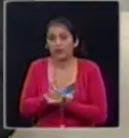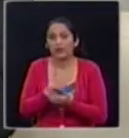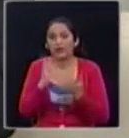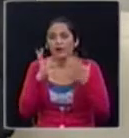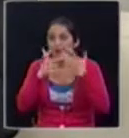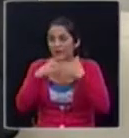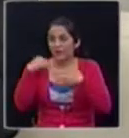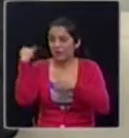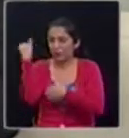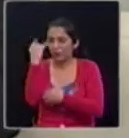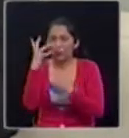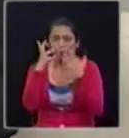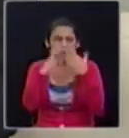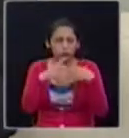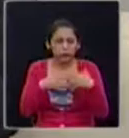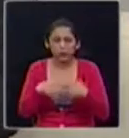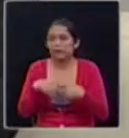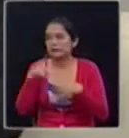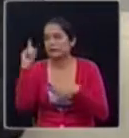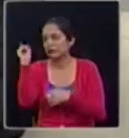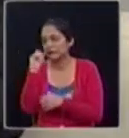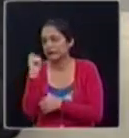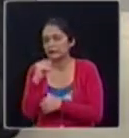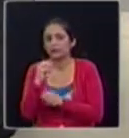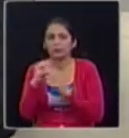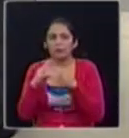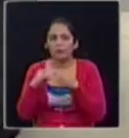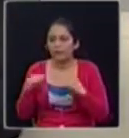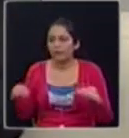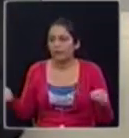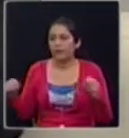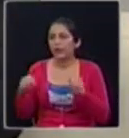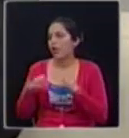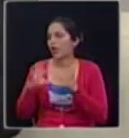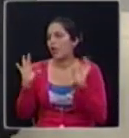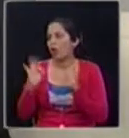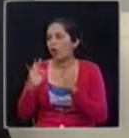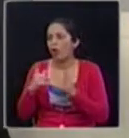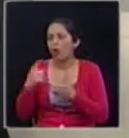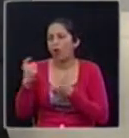van a bajar los costos para importar bienes de capital, maquinaria,